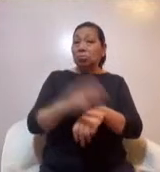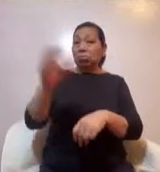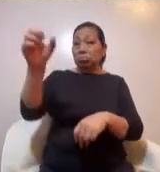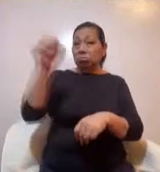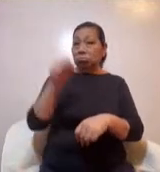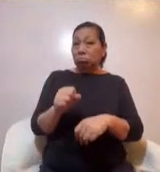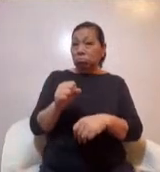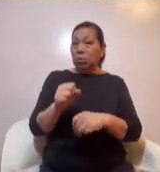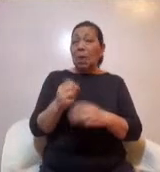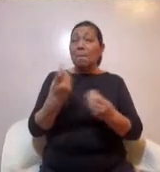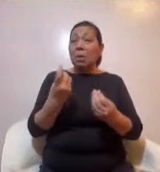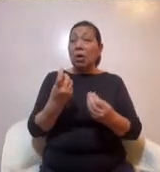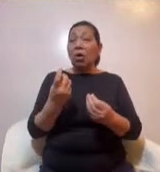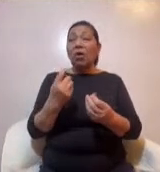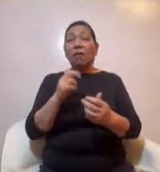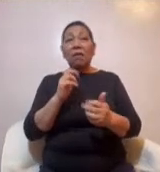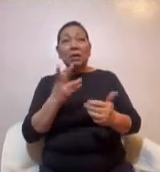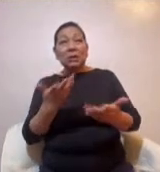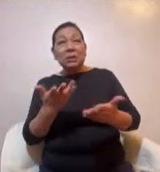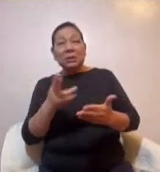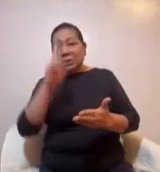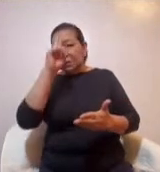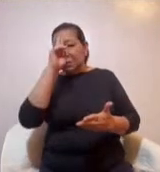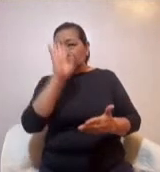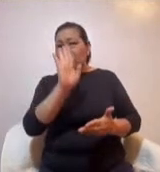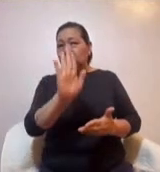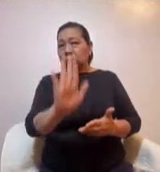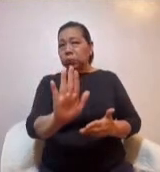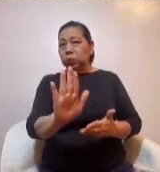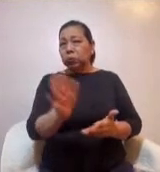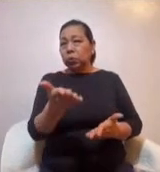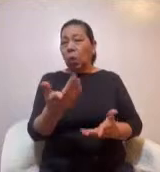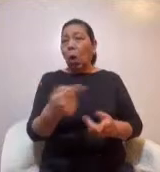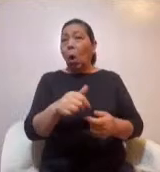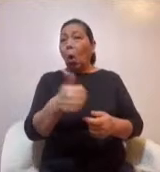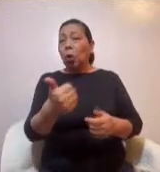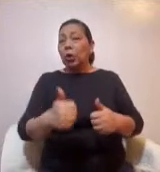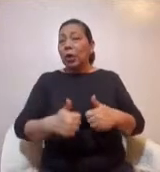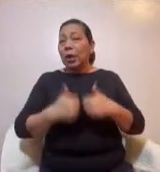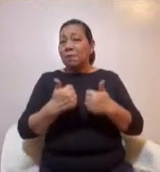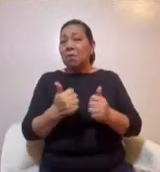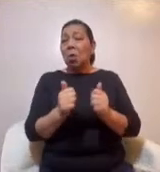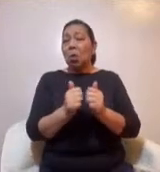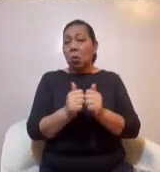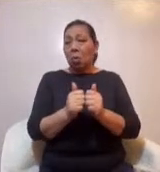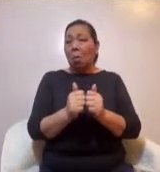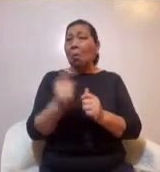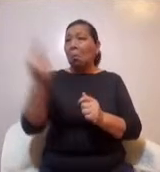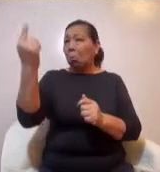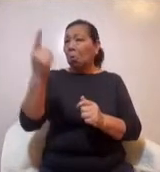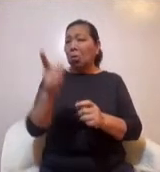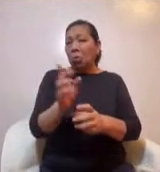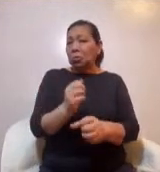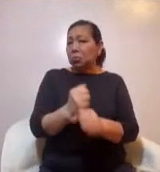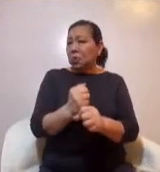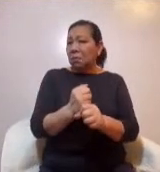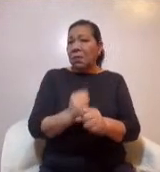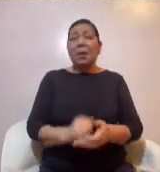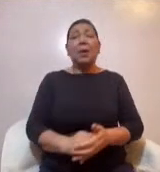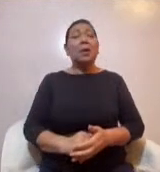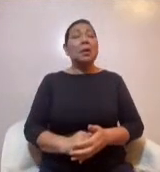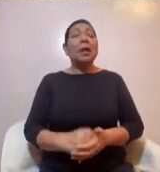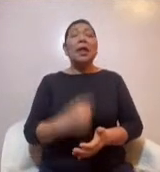intervención fue sin mediar delito fragante y sin respetarse su condición de extranjera residente con calidad migratoria de